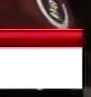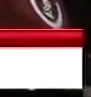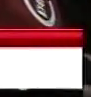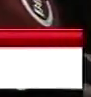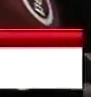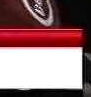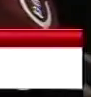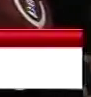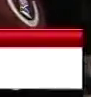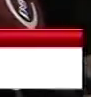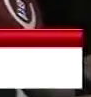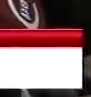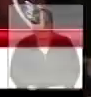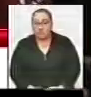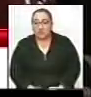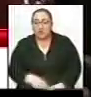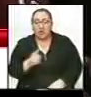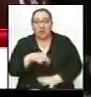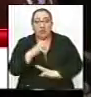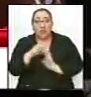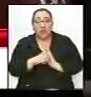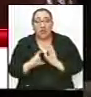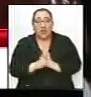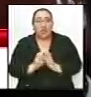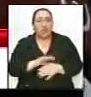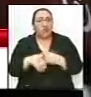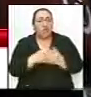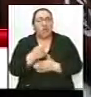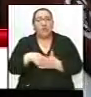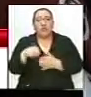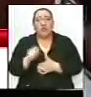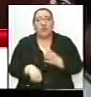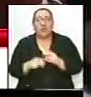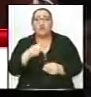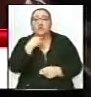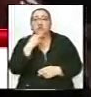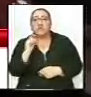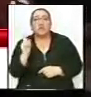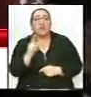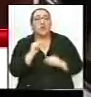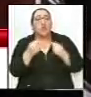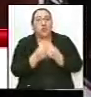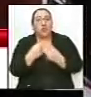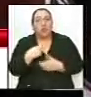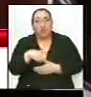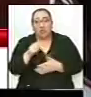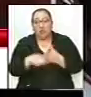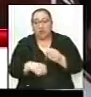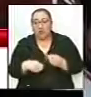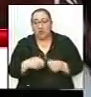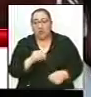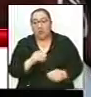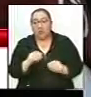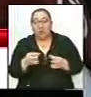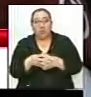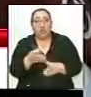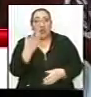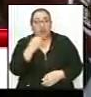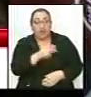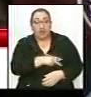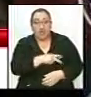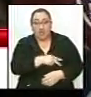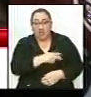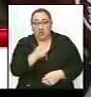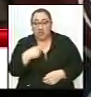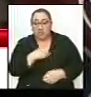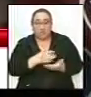si mal no recuerdo, todos los voceros de las bancadas del Congreso. A mí me correspondió firmarlo como vocero de Fuerza Popular en su momento